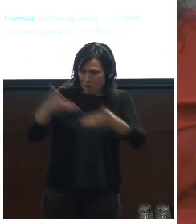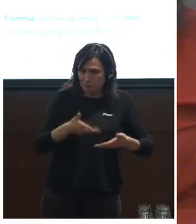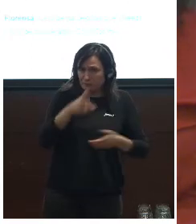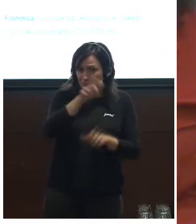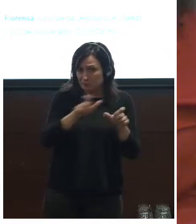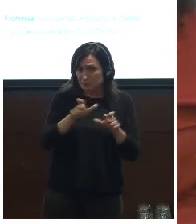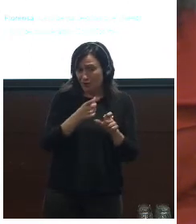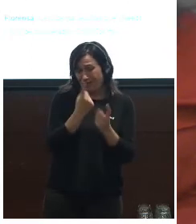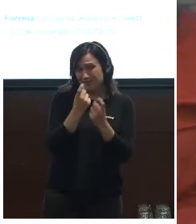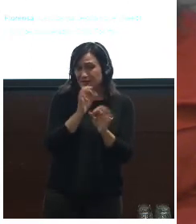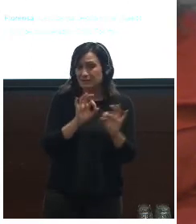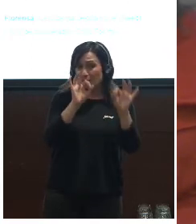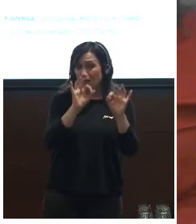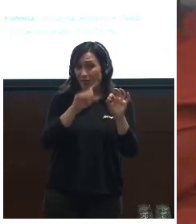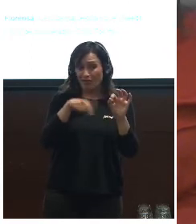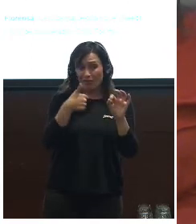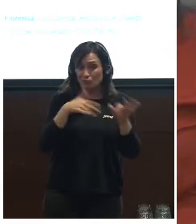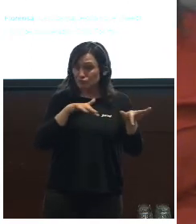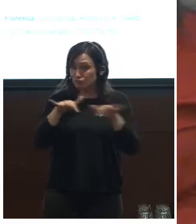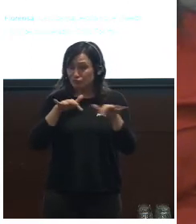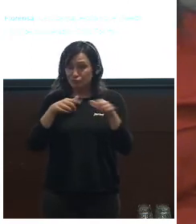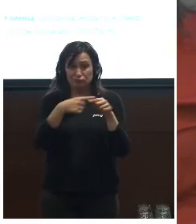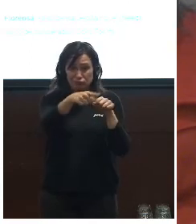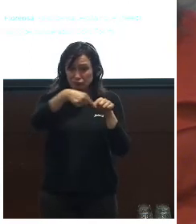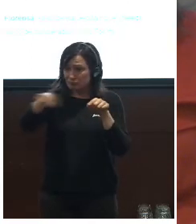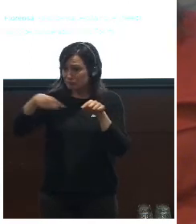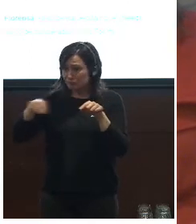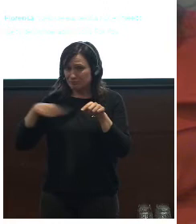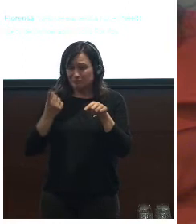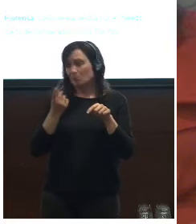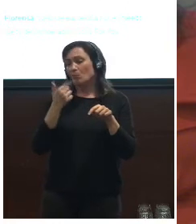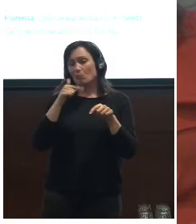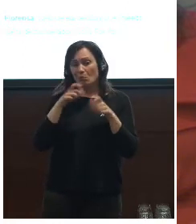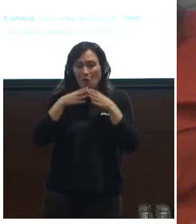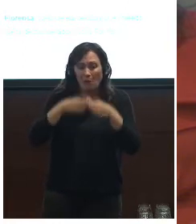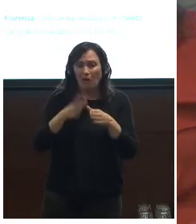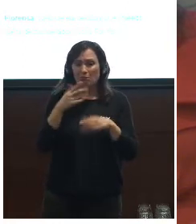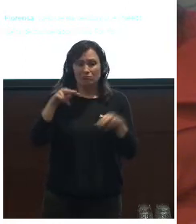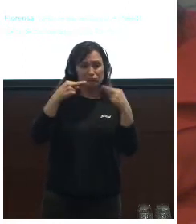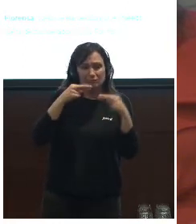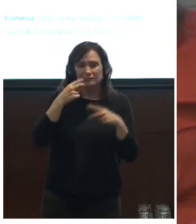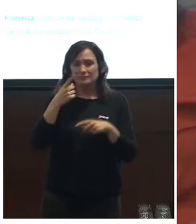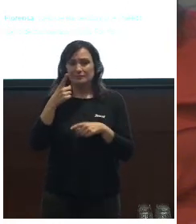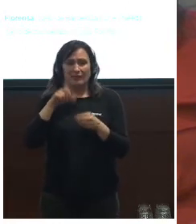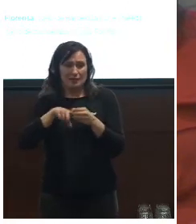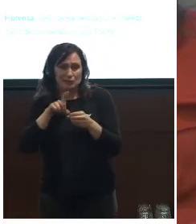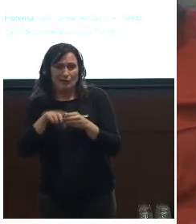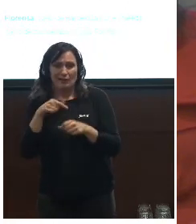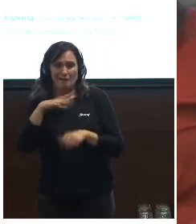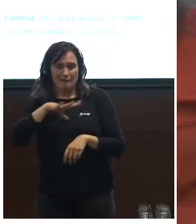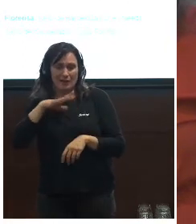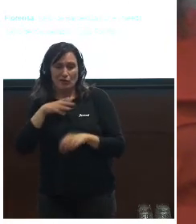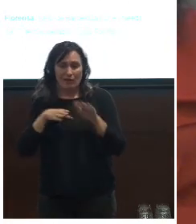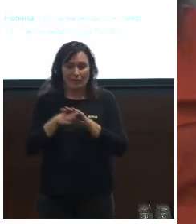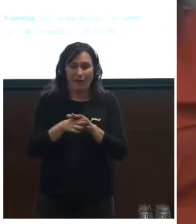necesidades especiales, luego cuando te mueves por el barco, en términos de salones, en la discoteca, en los restaurantes, en los baños, en la entrada